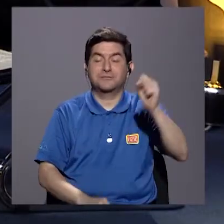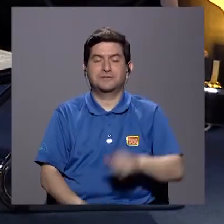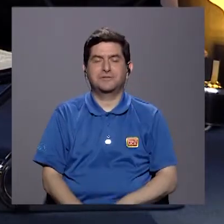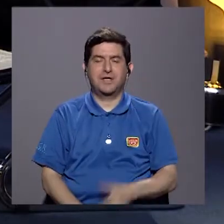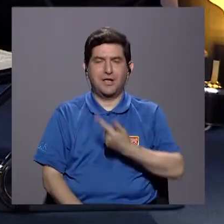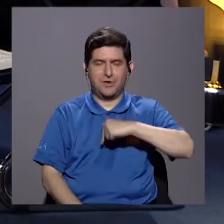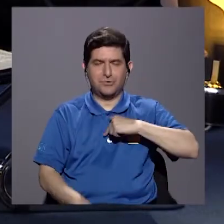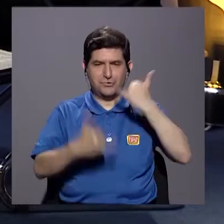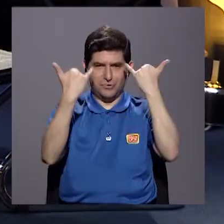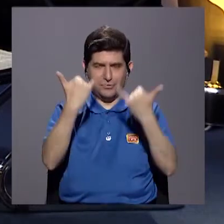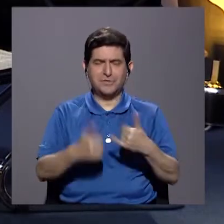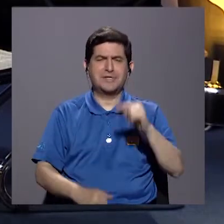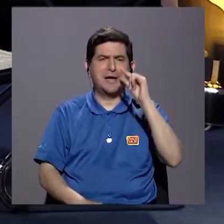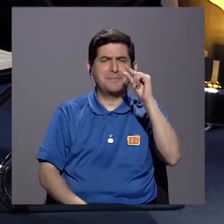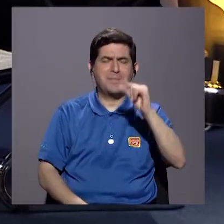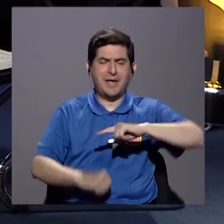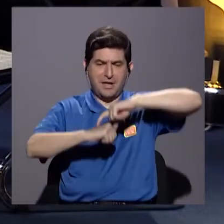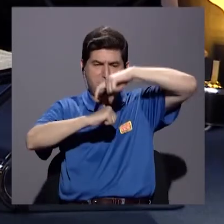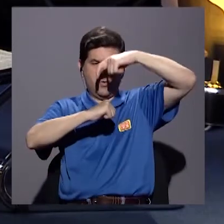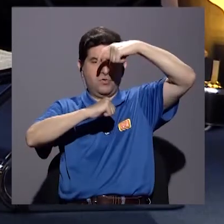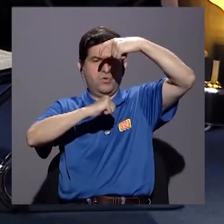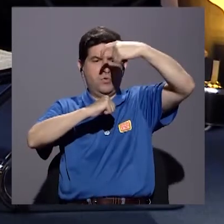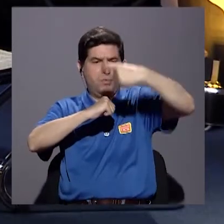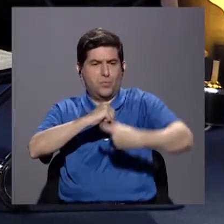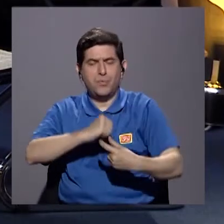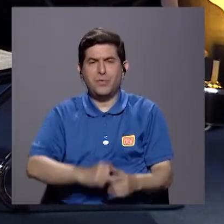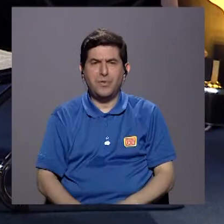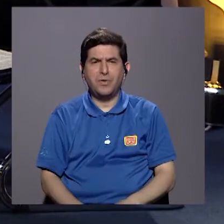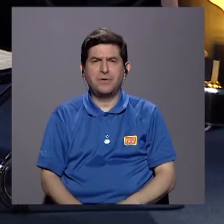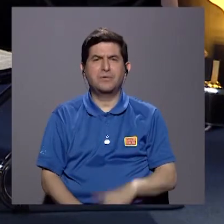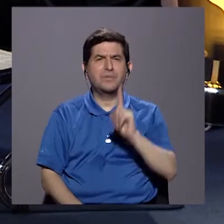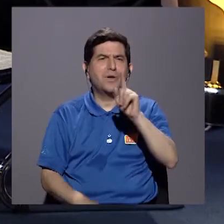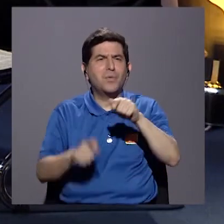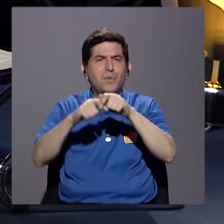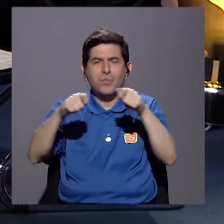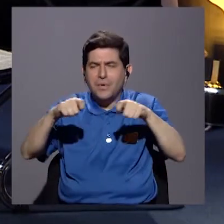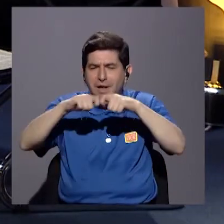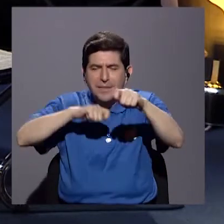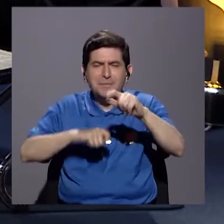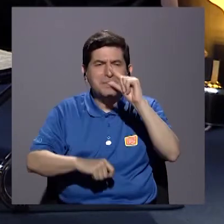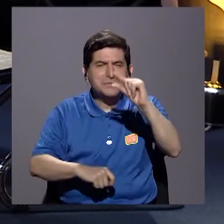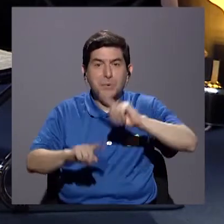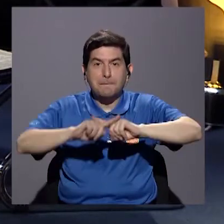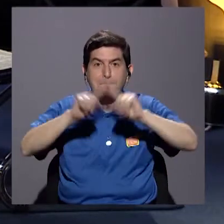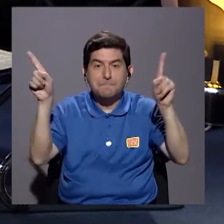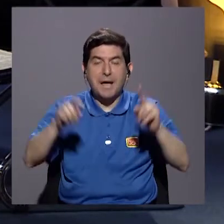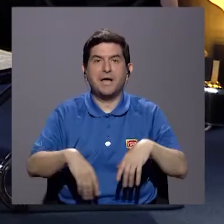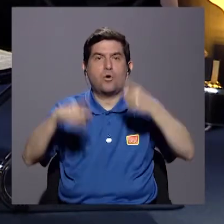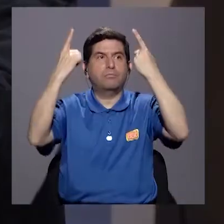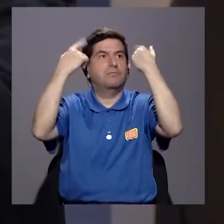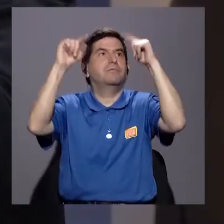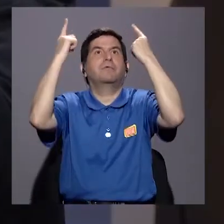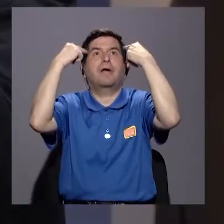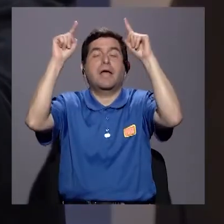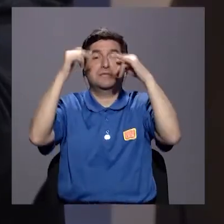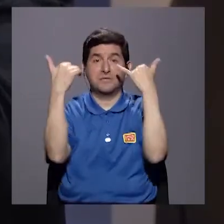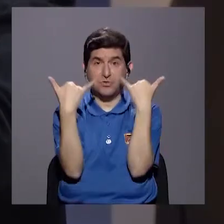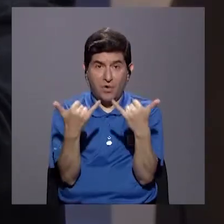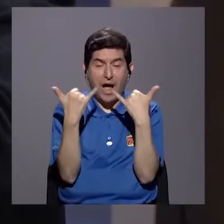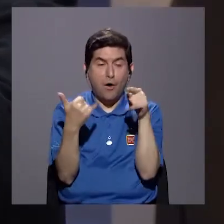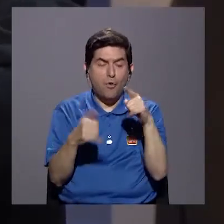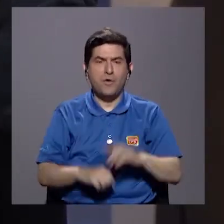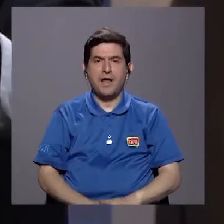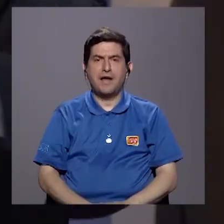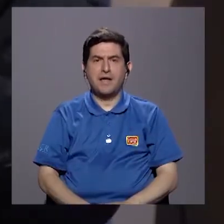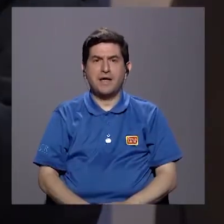el espacio un pequeño satélite, de un tamaño muy pequeño, pero que fue un éxito. Todavía en este momento ese